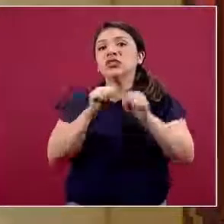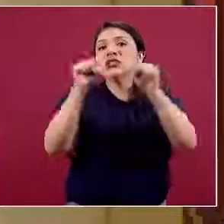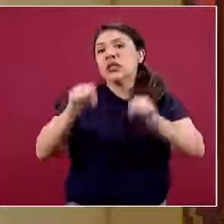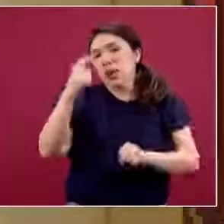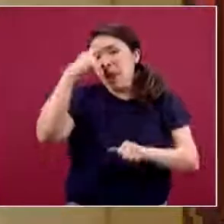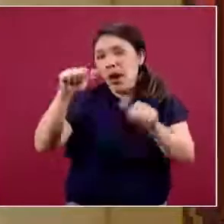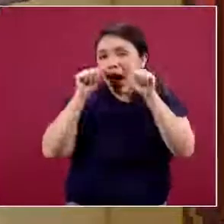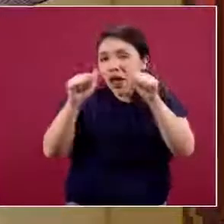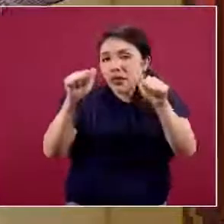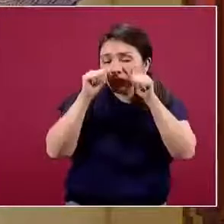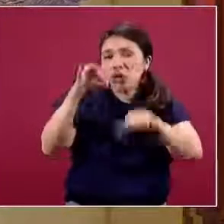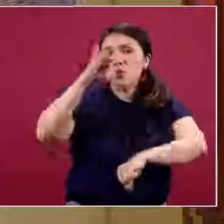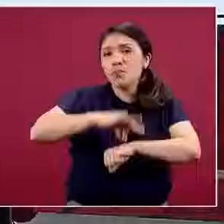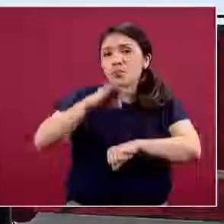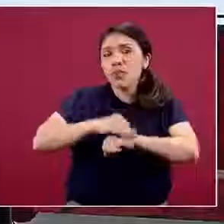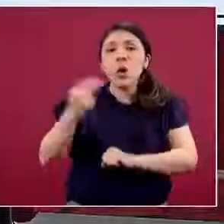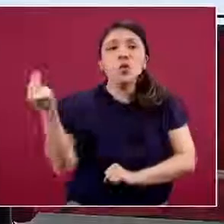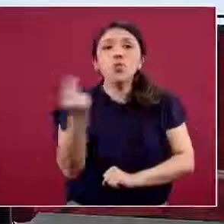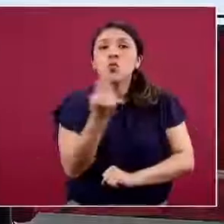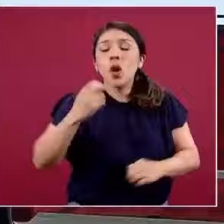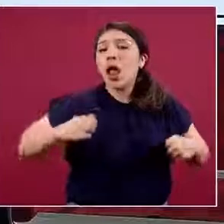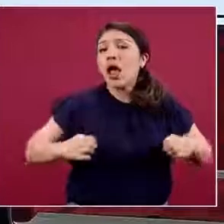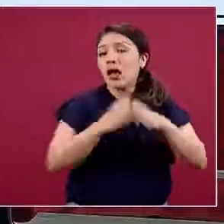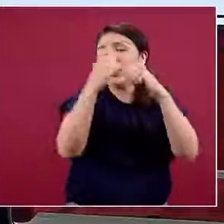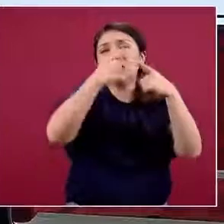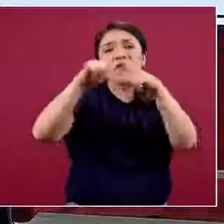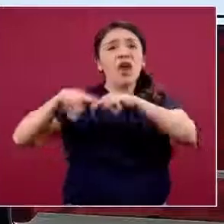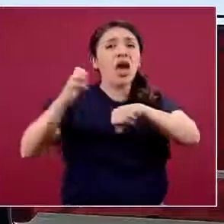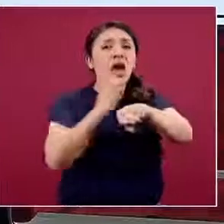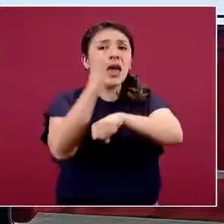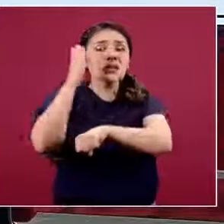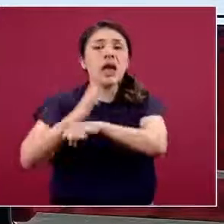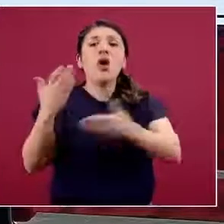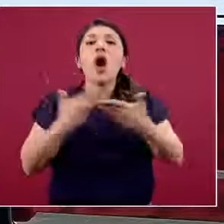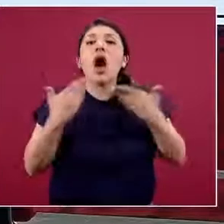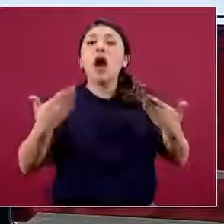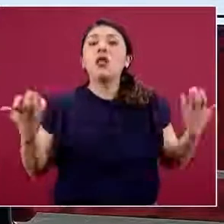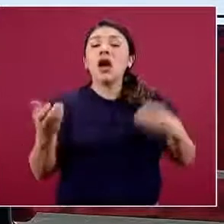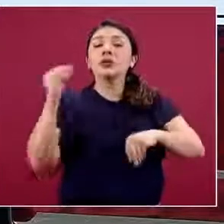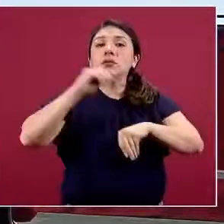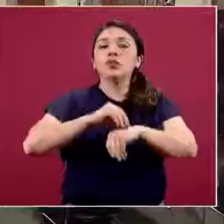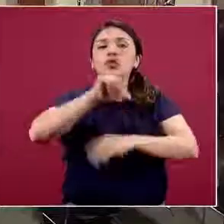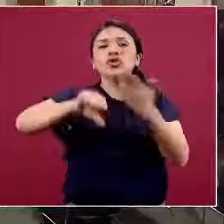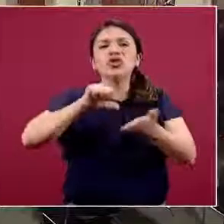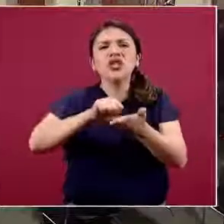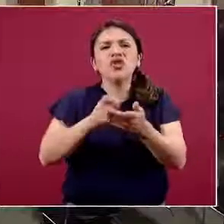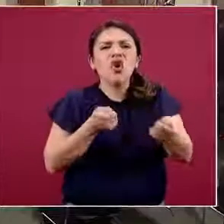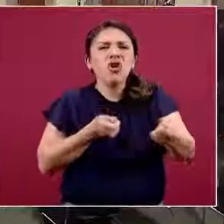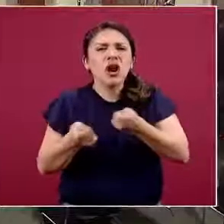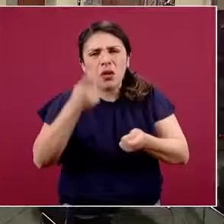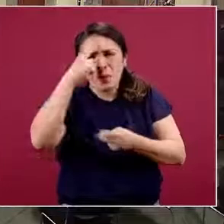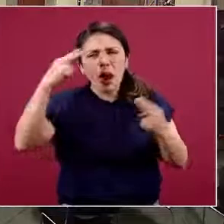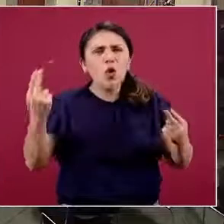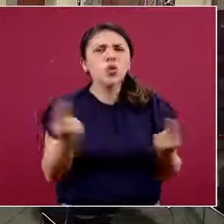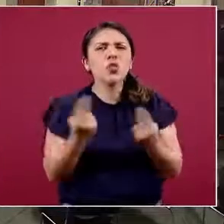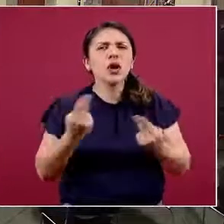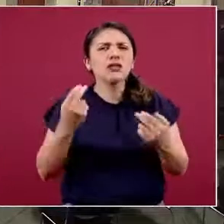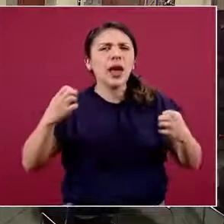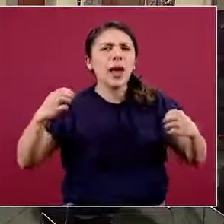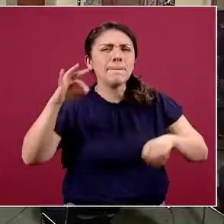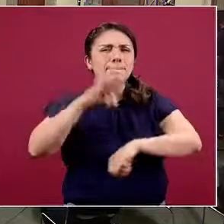sistemas de atención médica de urgencias de las entidades federativas, ahora con la creación del Centro Regulador de Urgencias Médicas